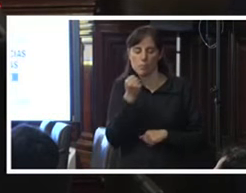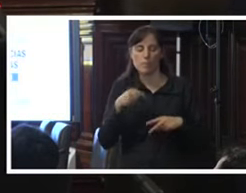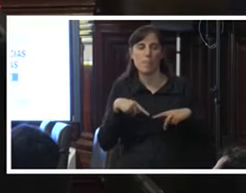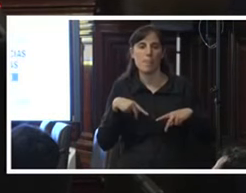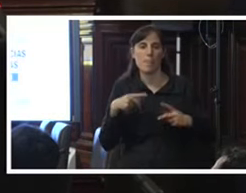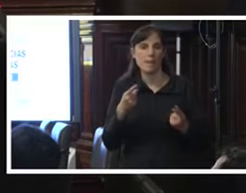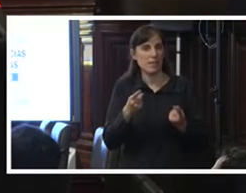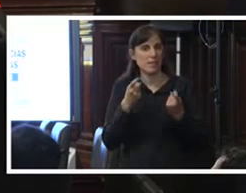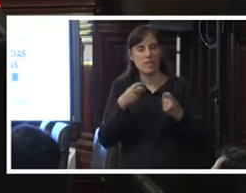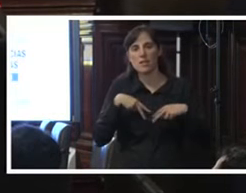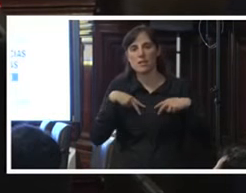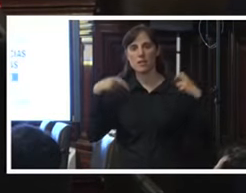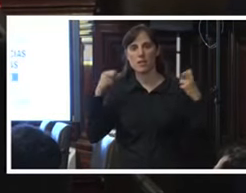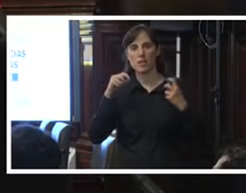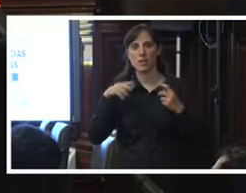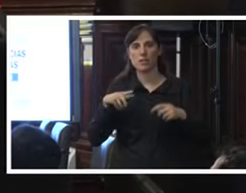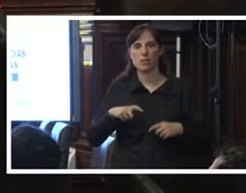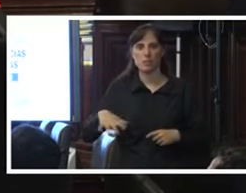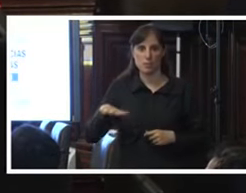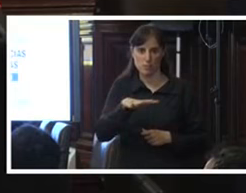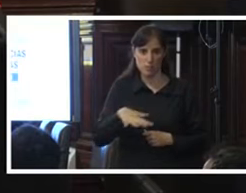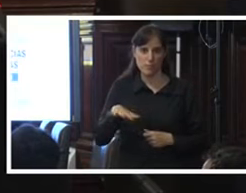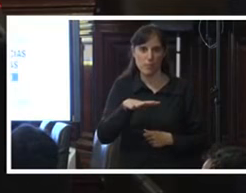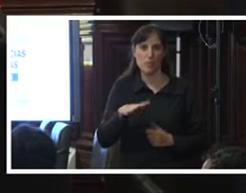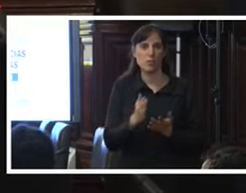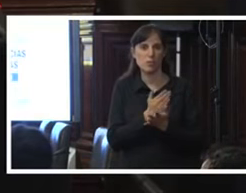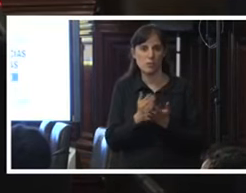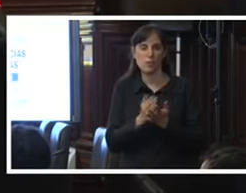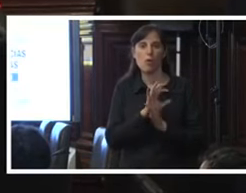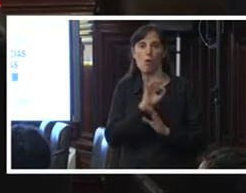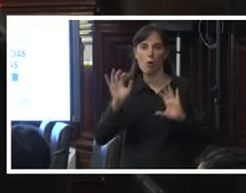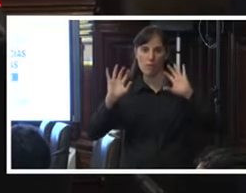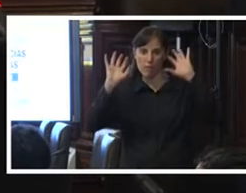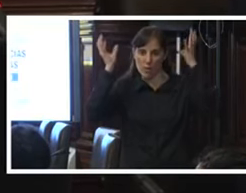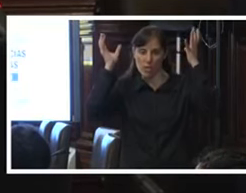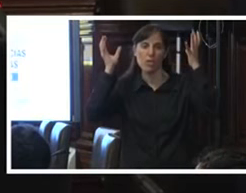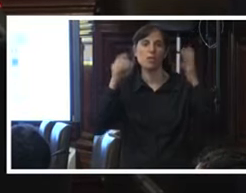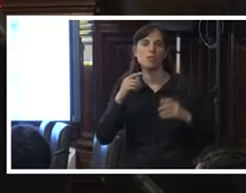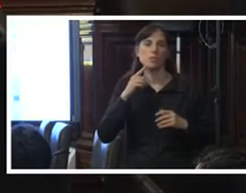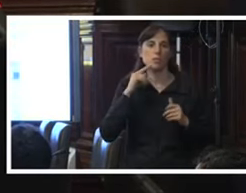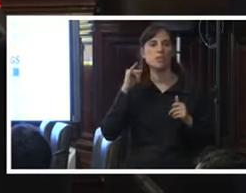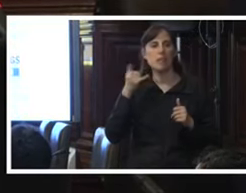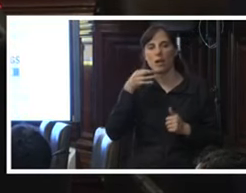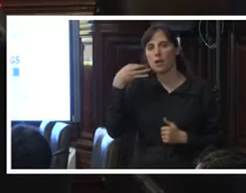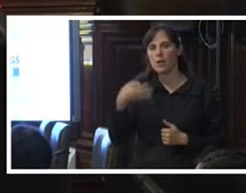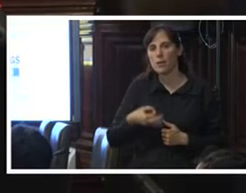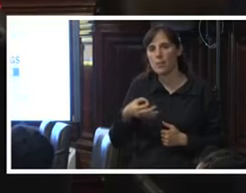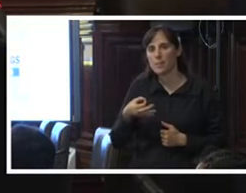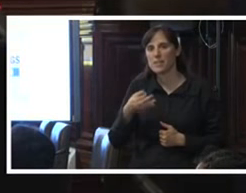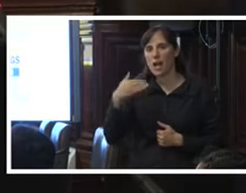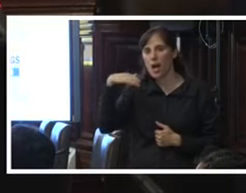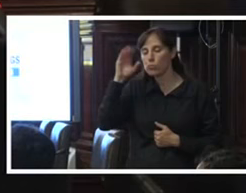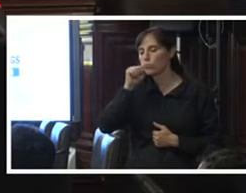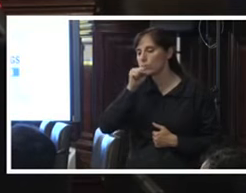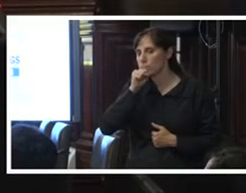e investigar sobre las situaciones de violencia y discriminación que sufren grupos específicos mencionando a las personas adultos